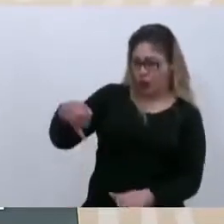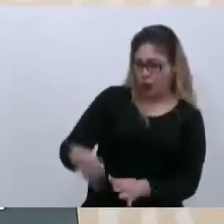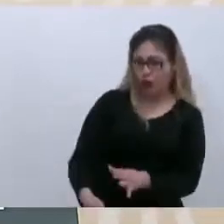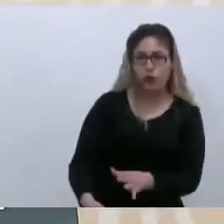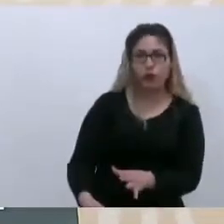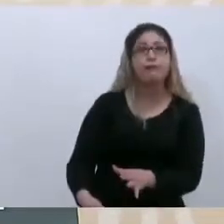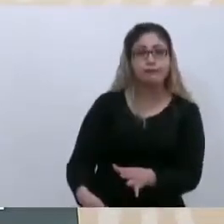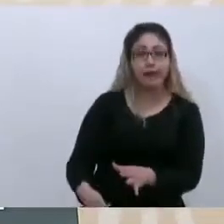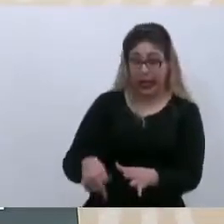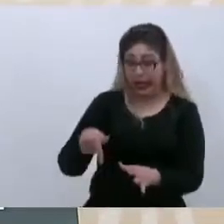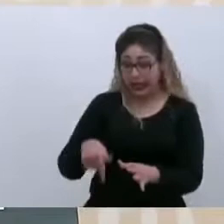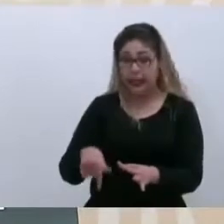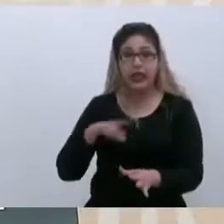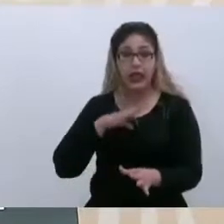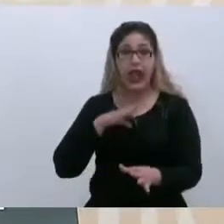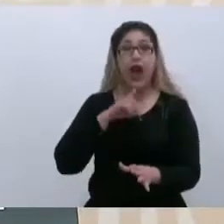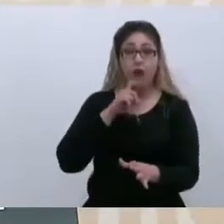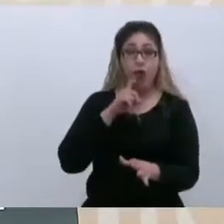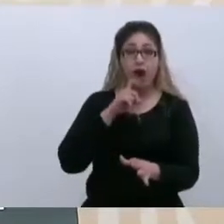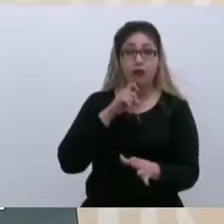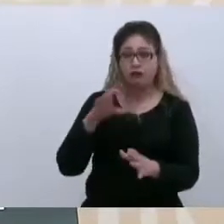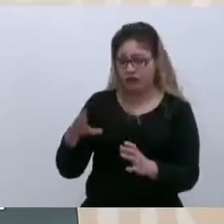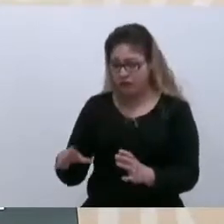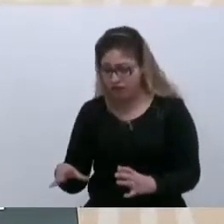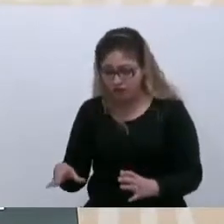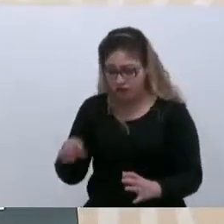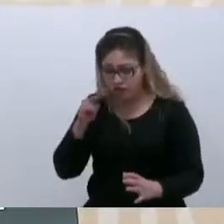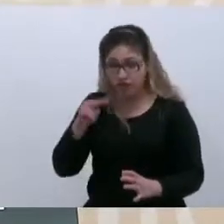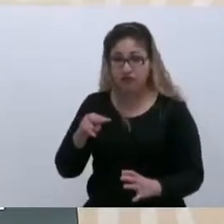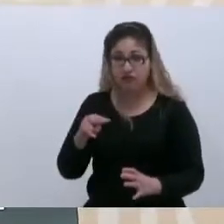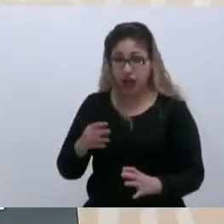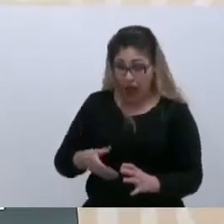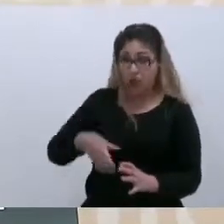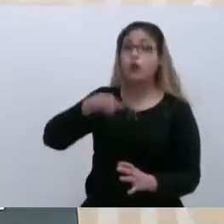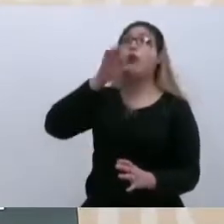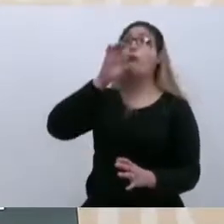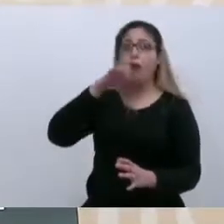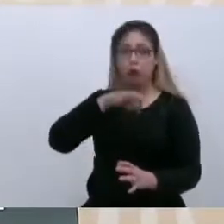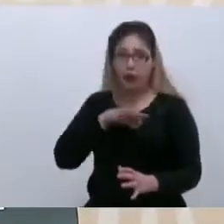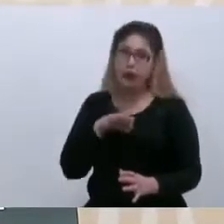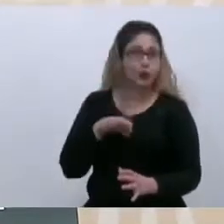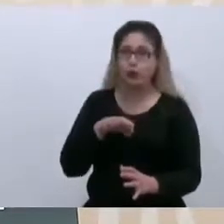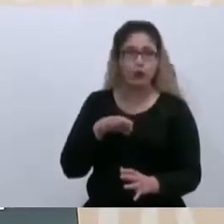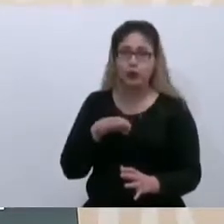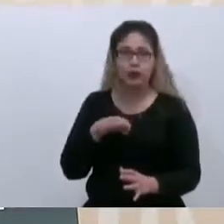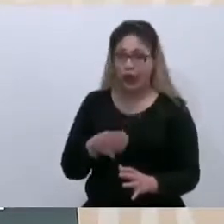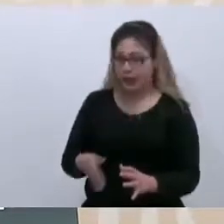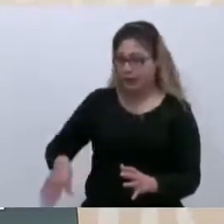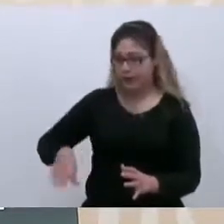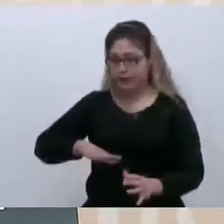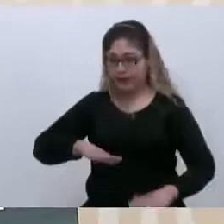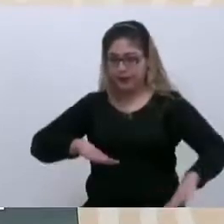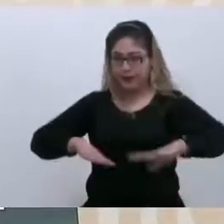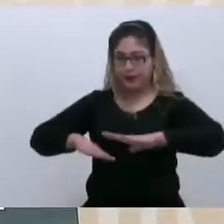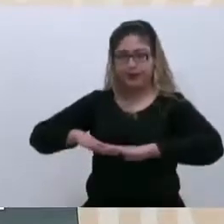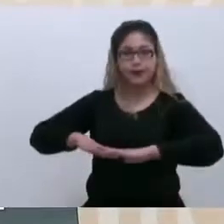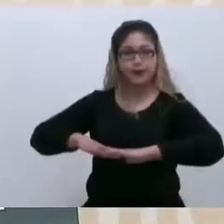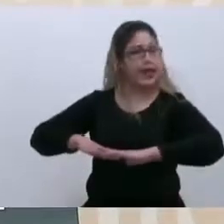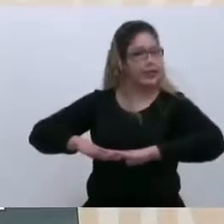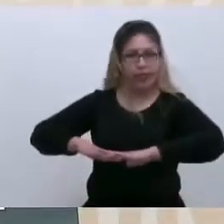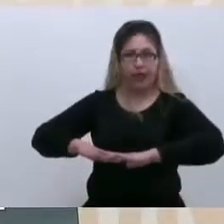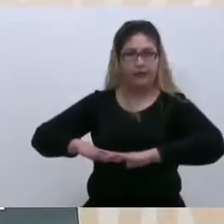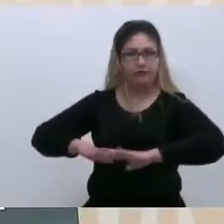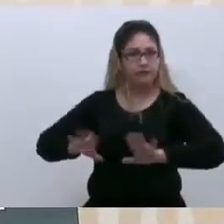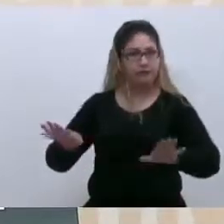es el agua más adecuada para la salud. Se van a cerrar esos pozos y se va a